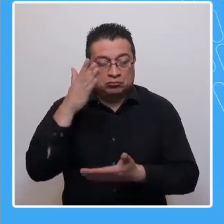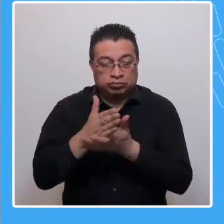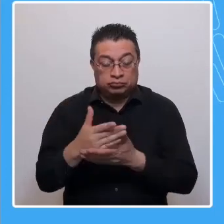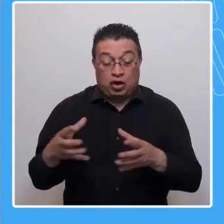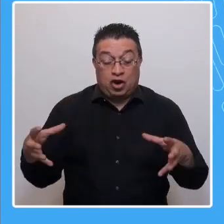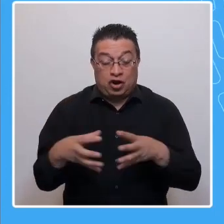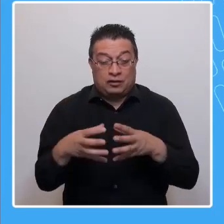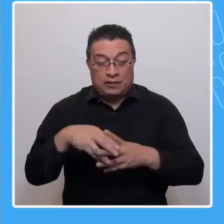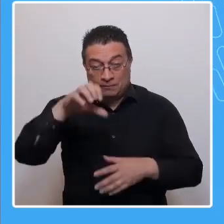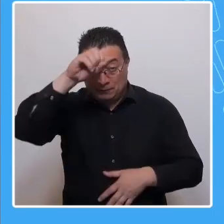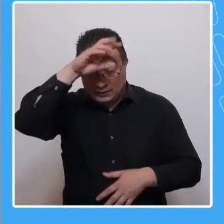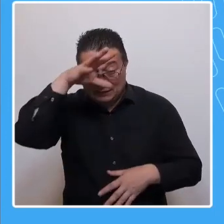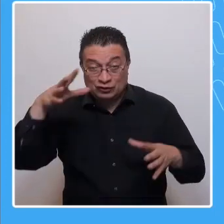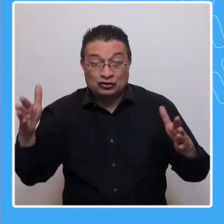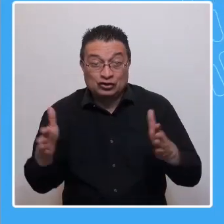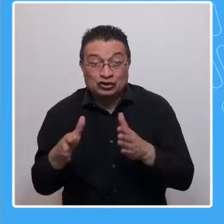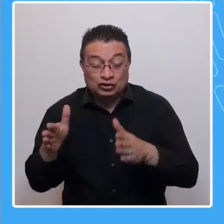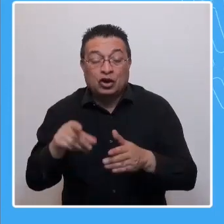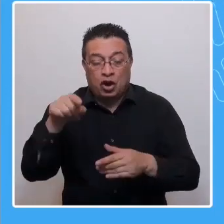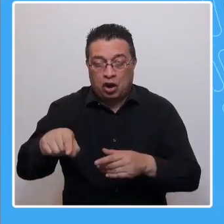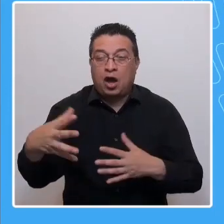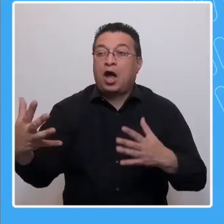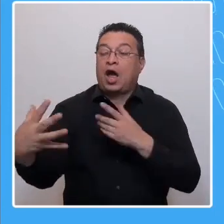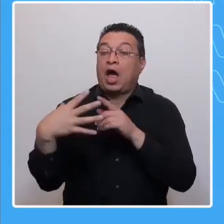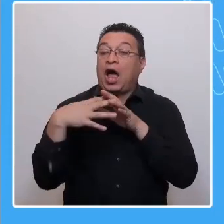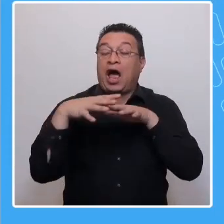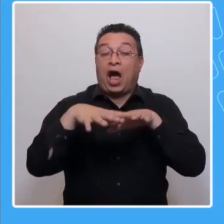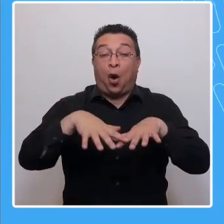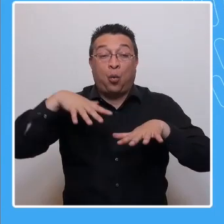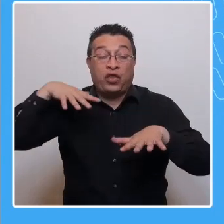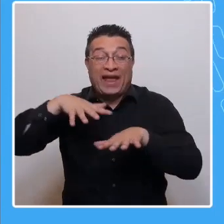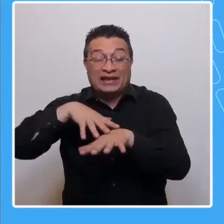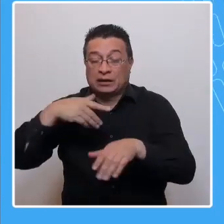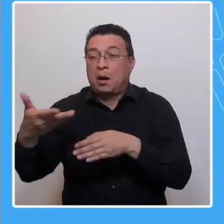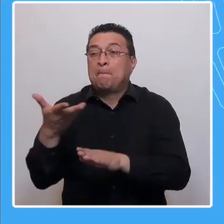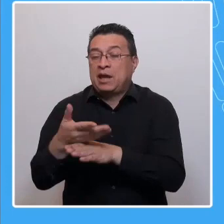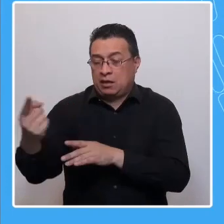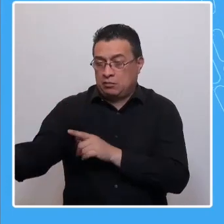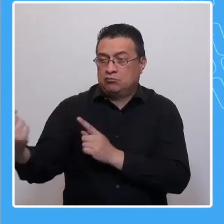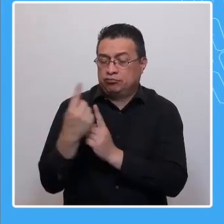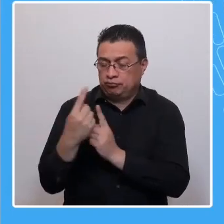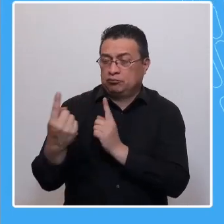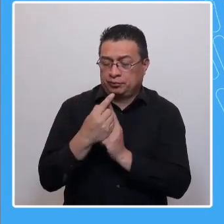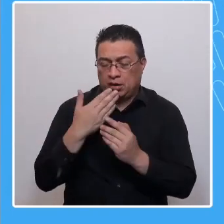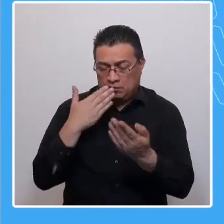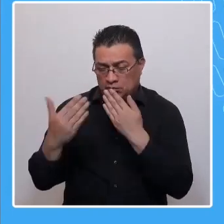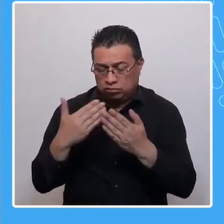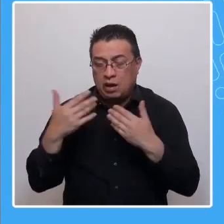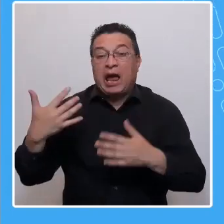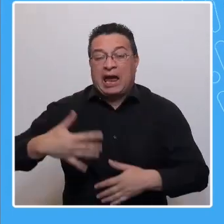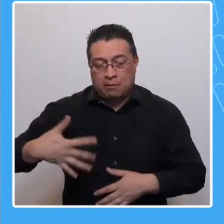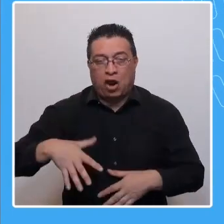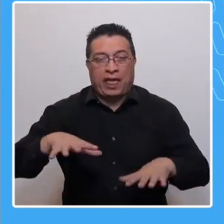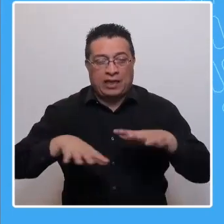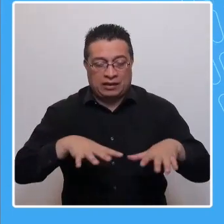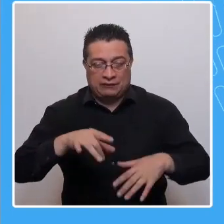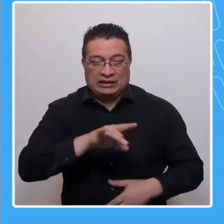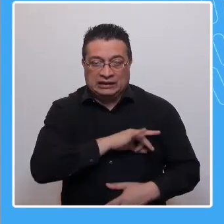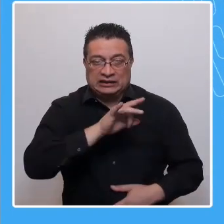de pequeños mineros que en nuestras audiencias nos pidieron y nos solicitaron y nos hicieron ver la importancia que estos tienen en la actividad minera de nuestro